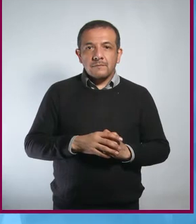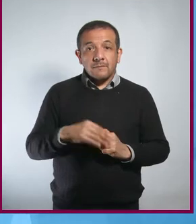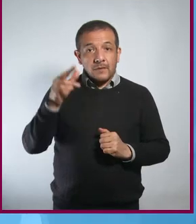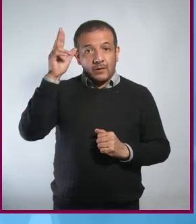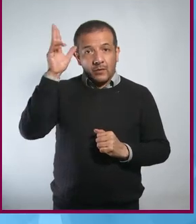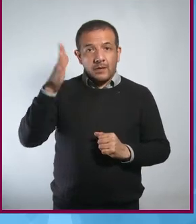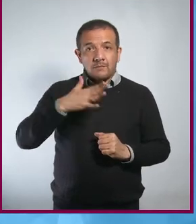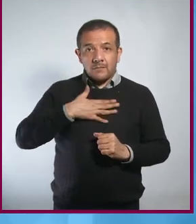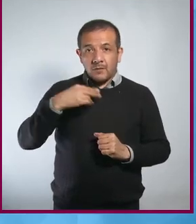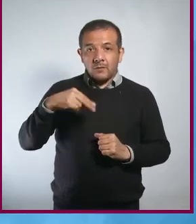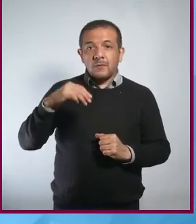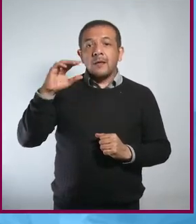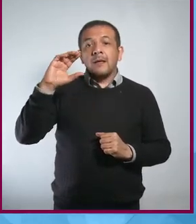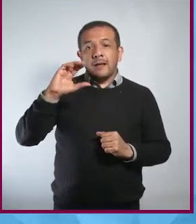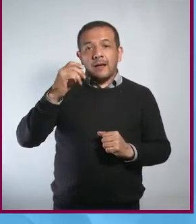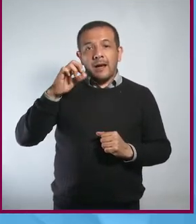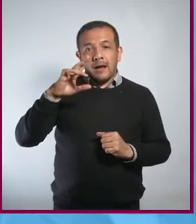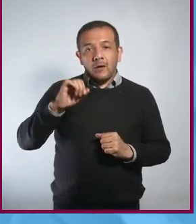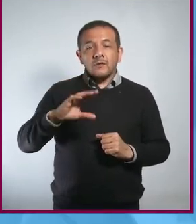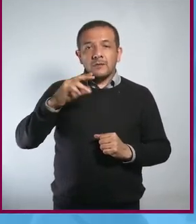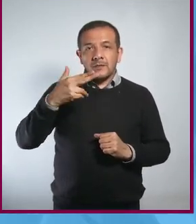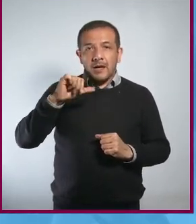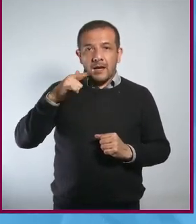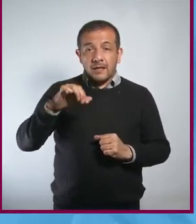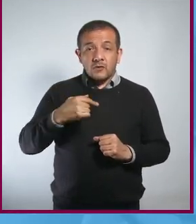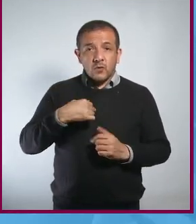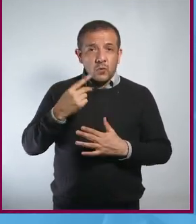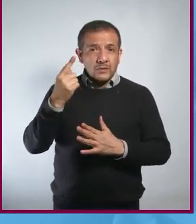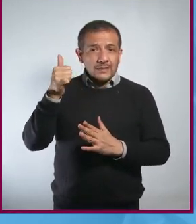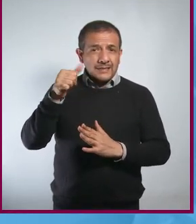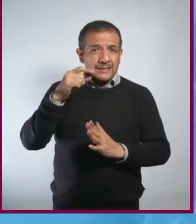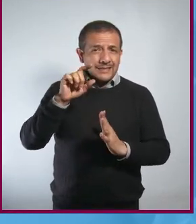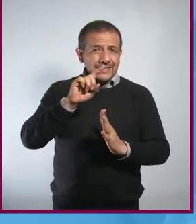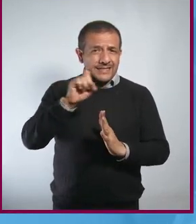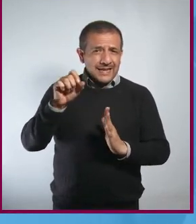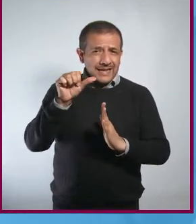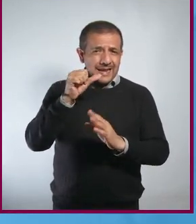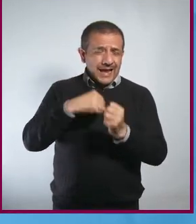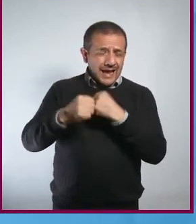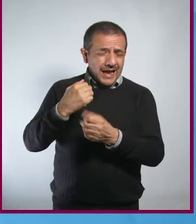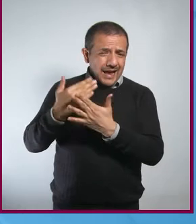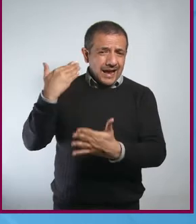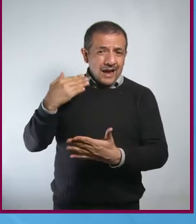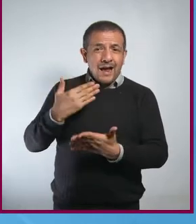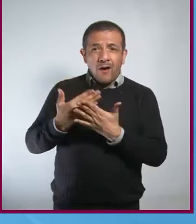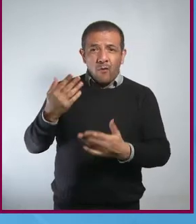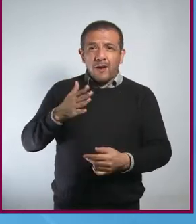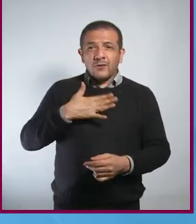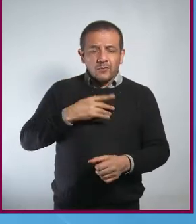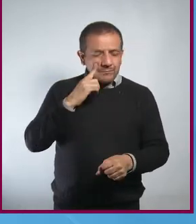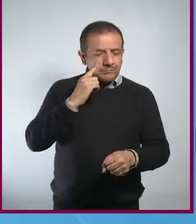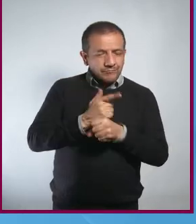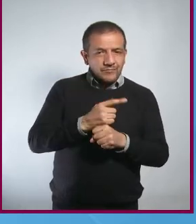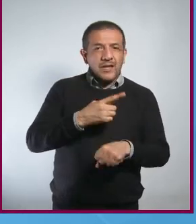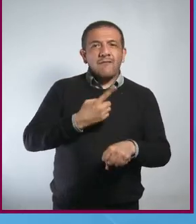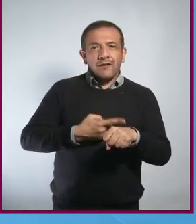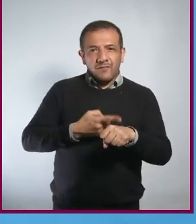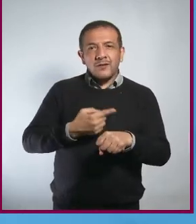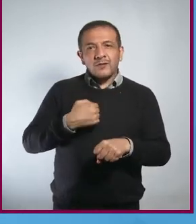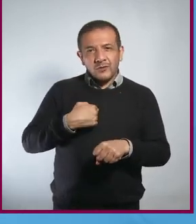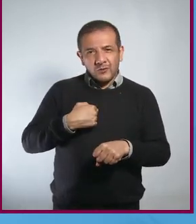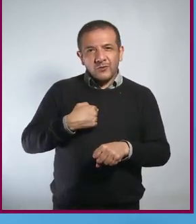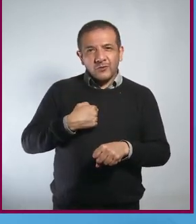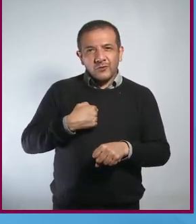Hola, soy Carlos Chagas. Hace más de 100 años descubrí el primer caso de la enfermedad que hoy lleva mi nombre. Vamos a